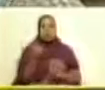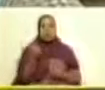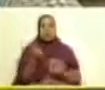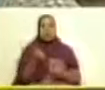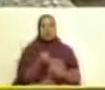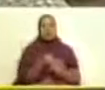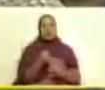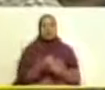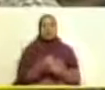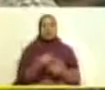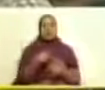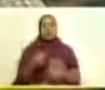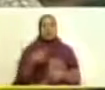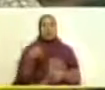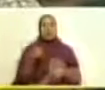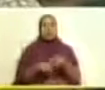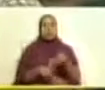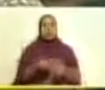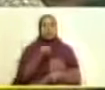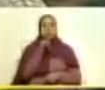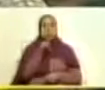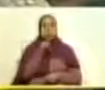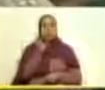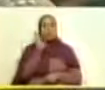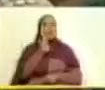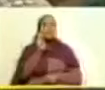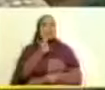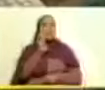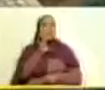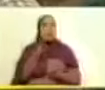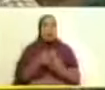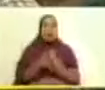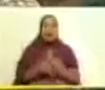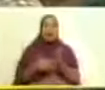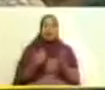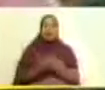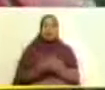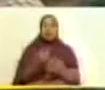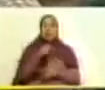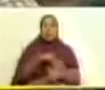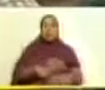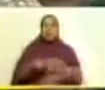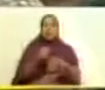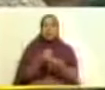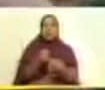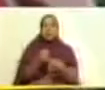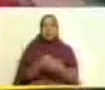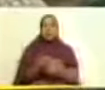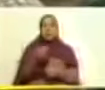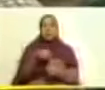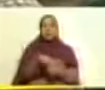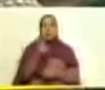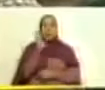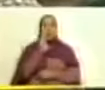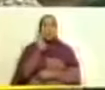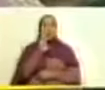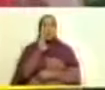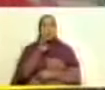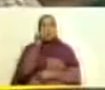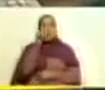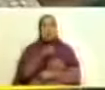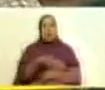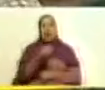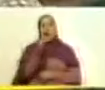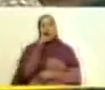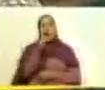material no orgánico y contaminante que llega a los espacios, a los contenedores, a los cuerpos de